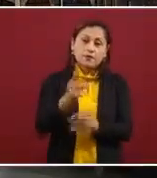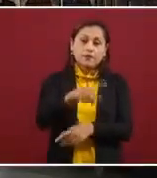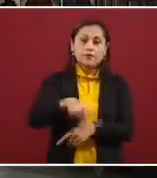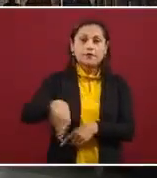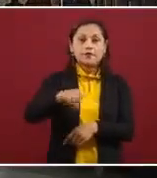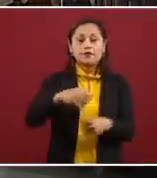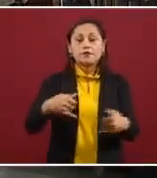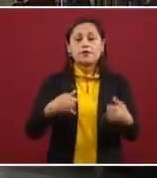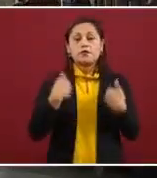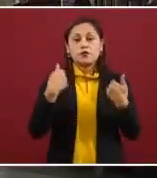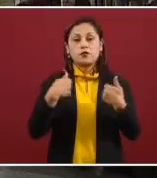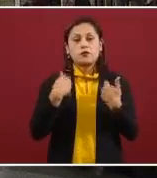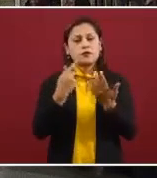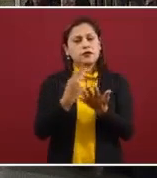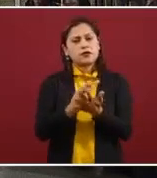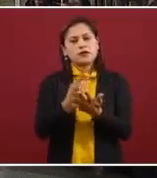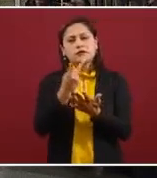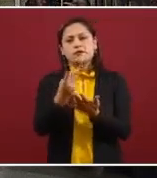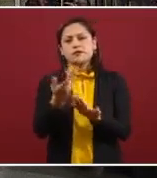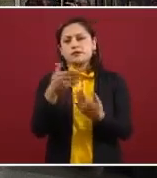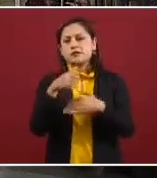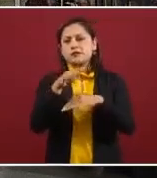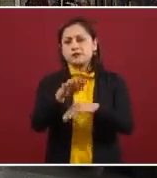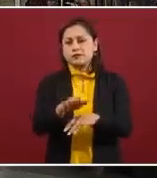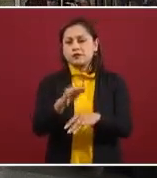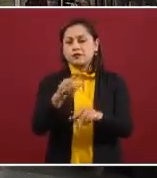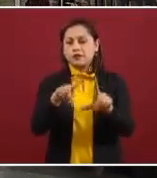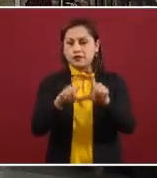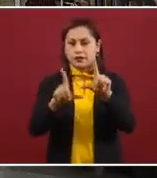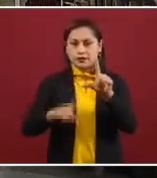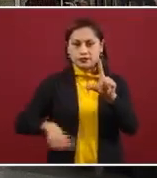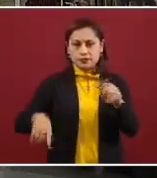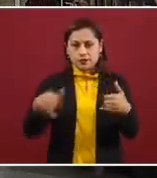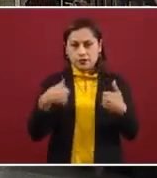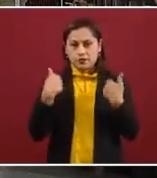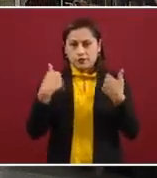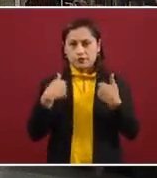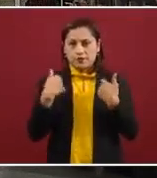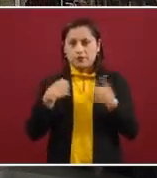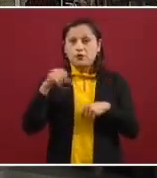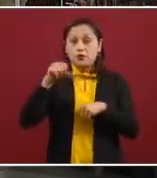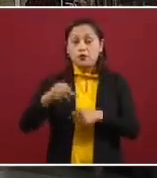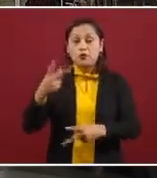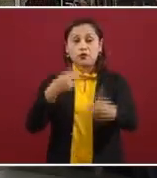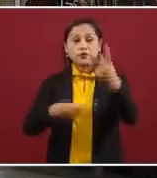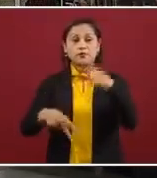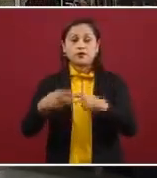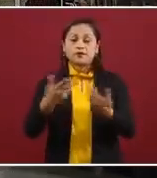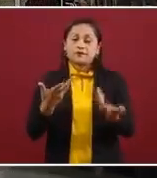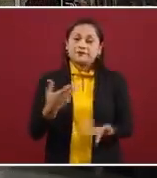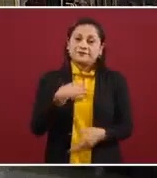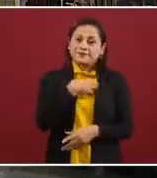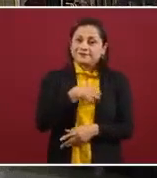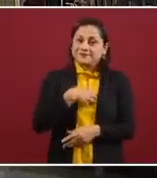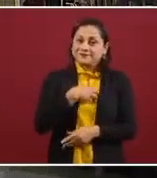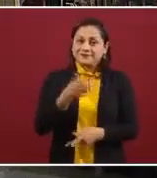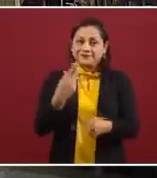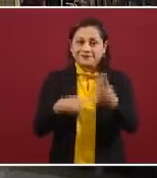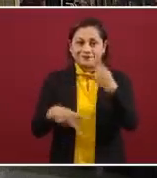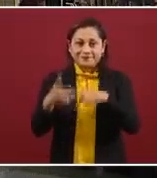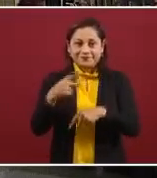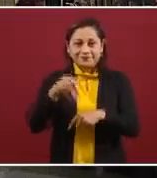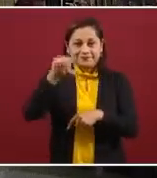Premio Nacional de la Juventud, que nos acompañan aquí. Nos da mucho gusto que estén